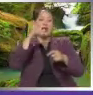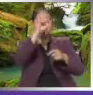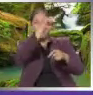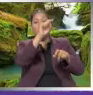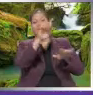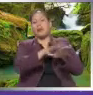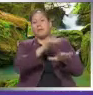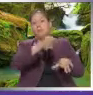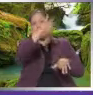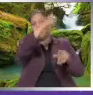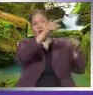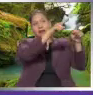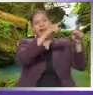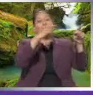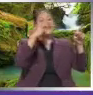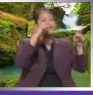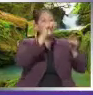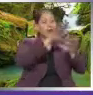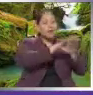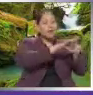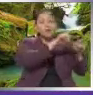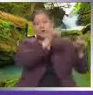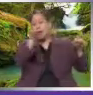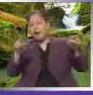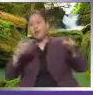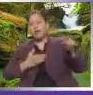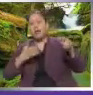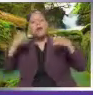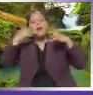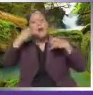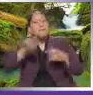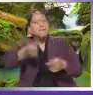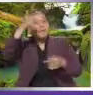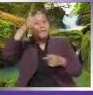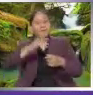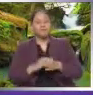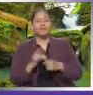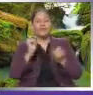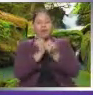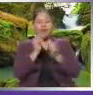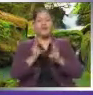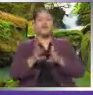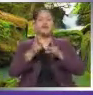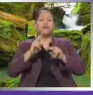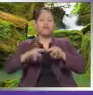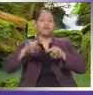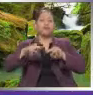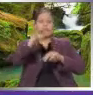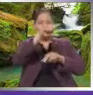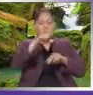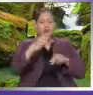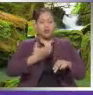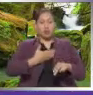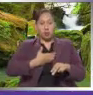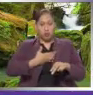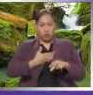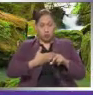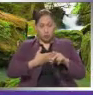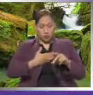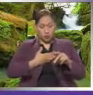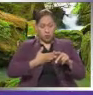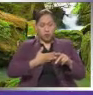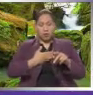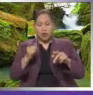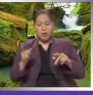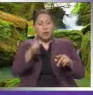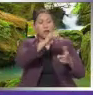Tlalpan hacia el Zócalo. El tranvía eléctrico, el primero que hubo en México, fue el que comunicaba al Zócalo de la Ciudad de México con el